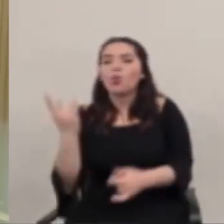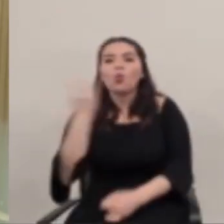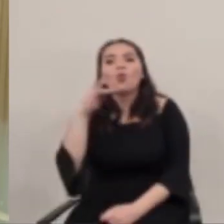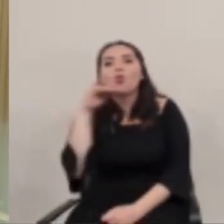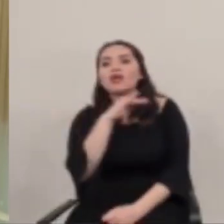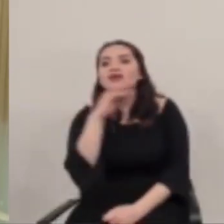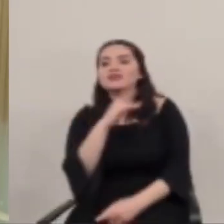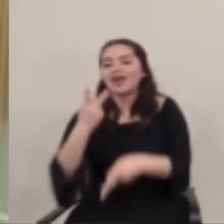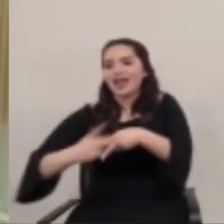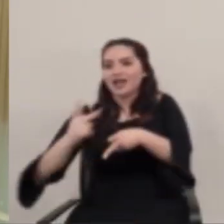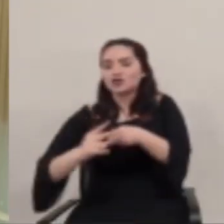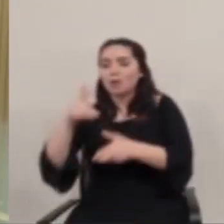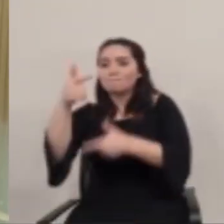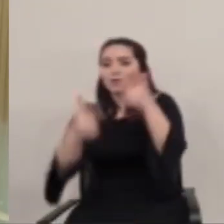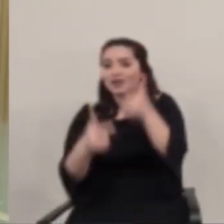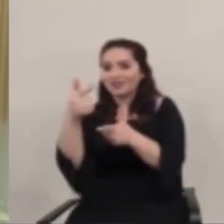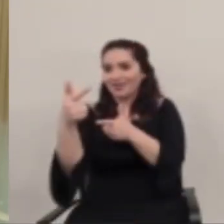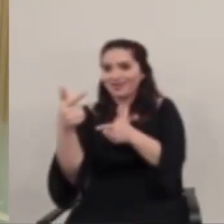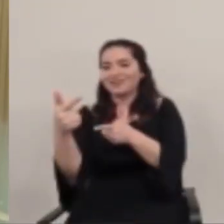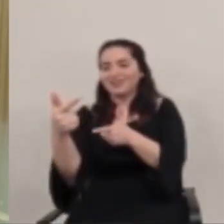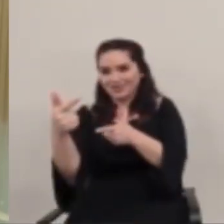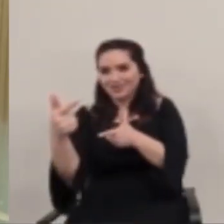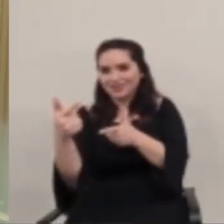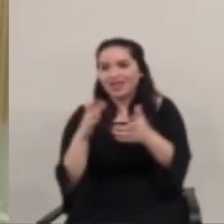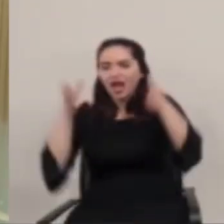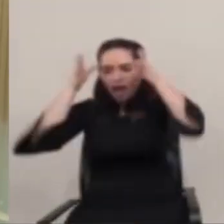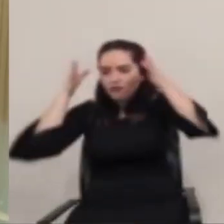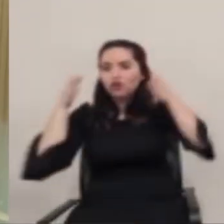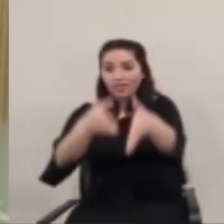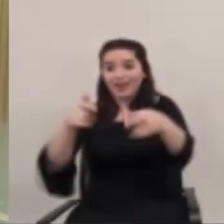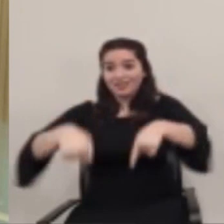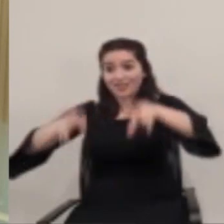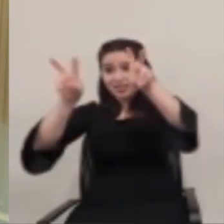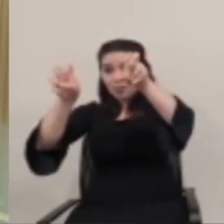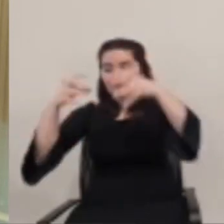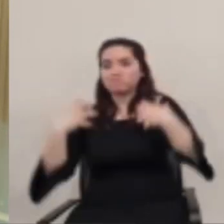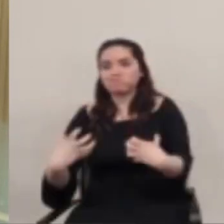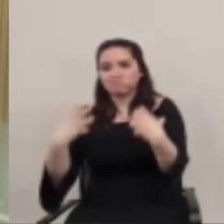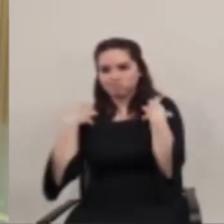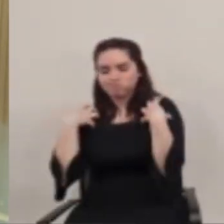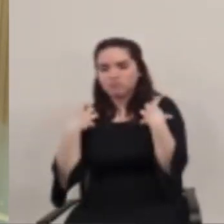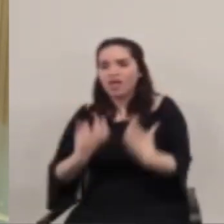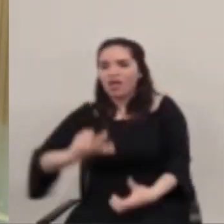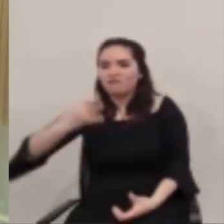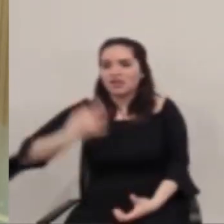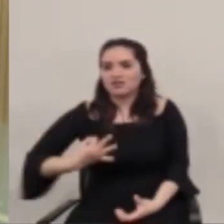de políticas y acciones tendientes a abordar este tema de manera responsable y eficaz.